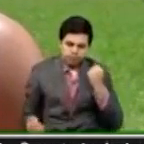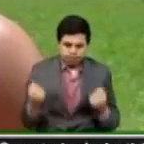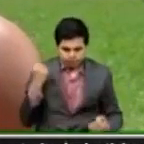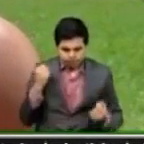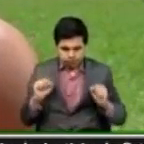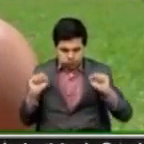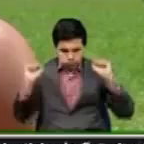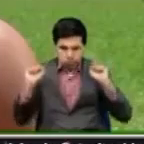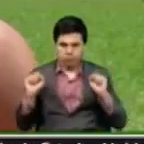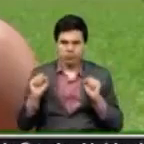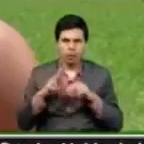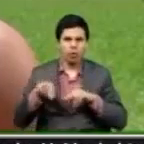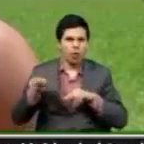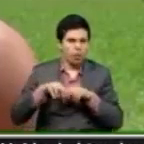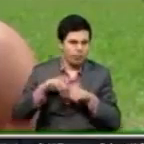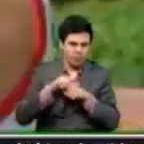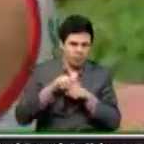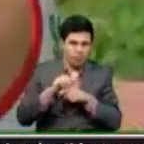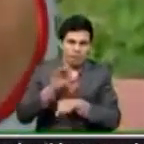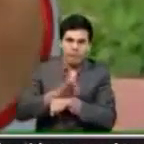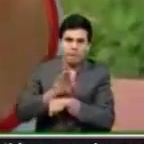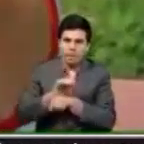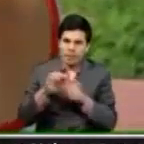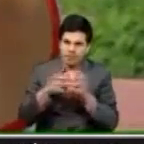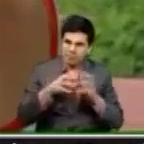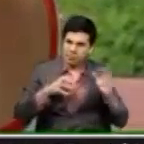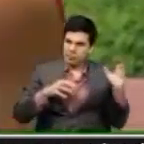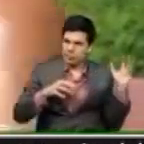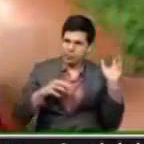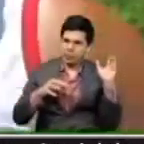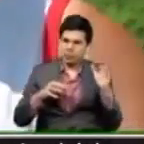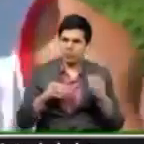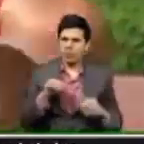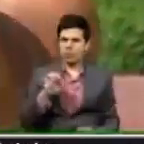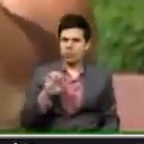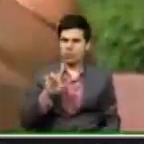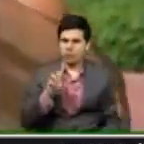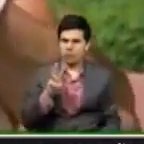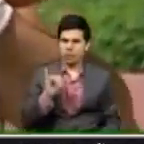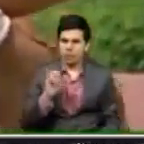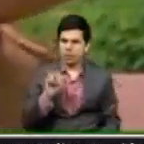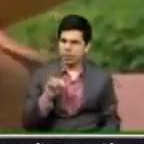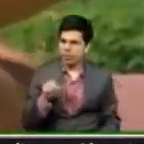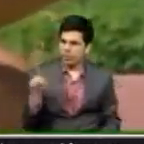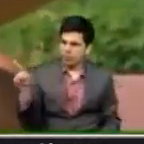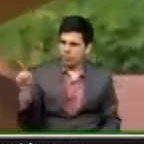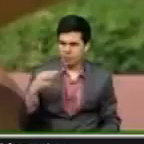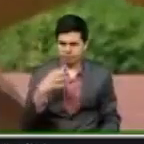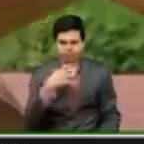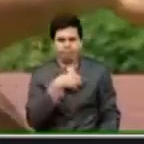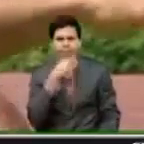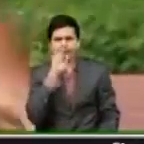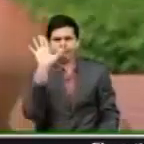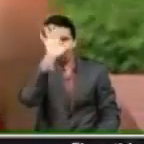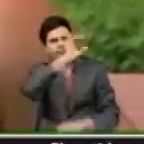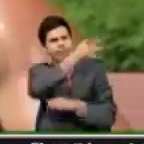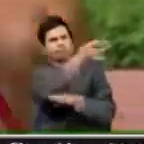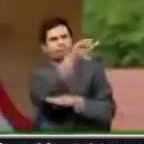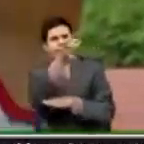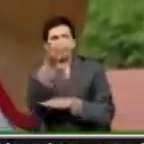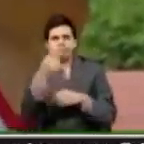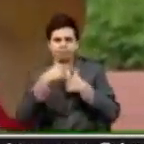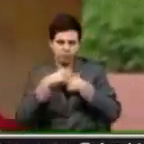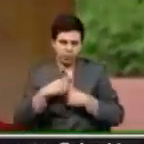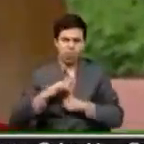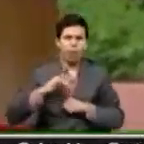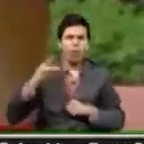de entrenamiento normal, y todas las tardes solo técnica. Edwin Rodríguez, múltiple campeón nacional, ha conseguido grandes logros para el país, como las medallas de